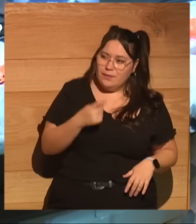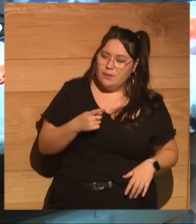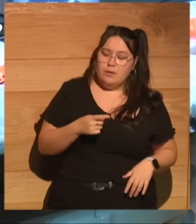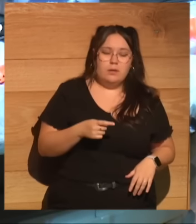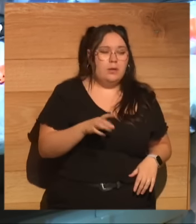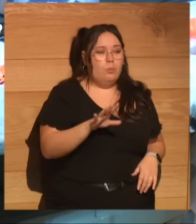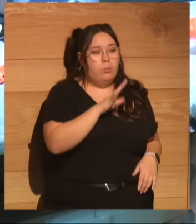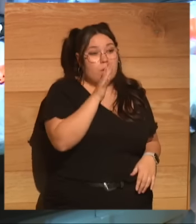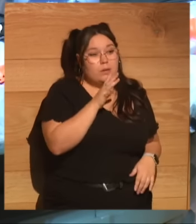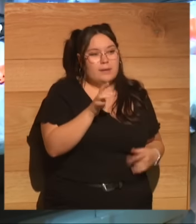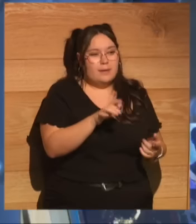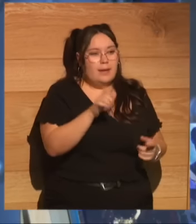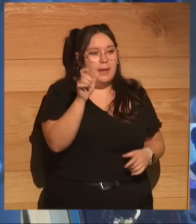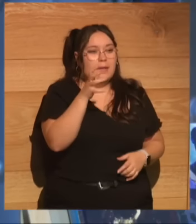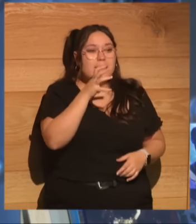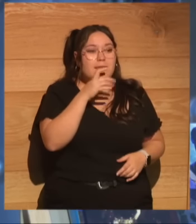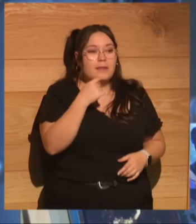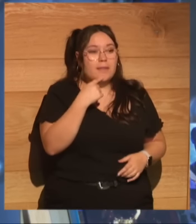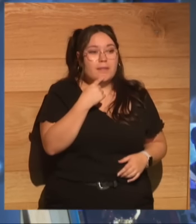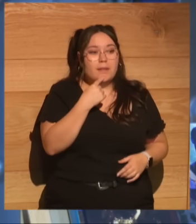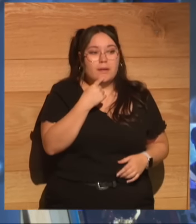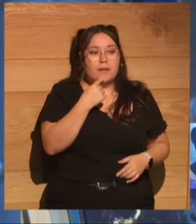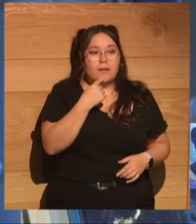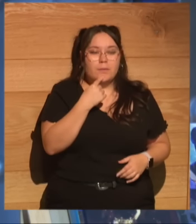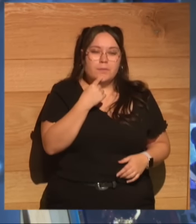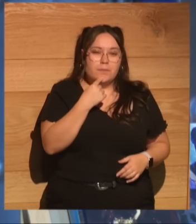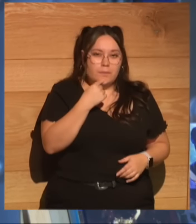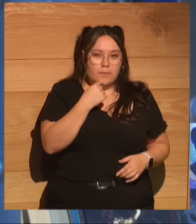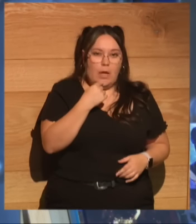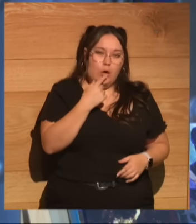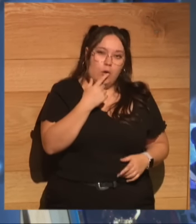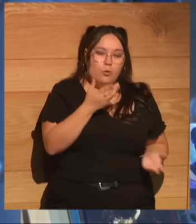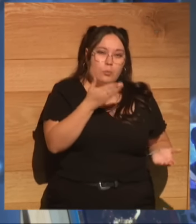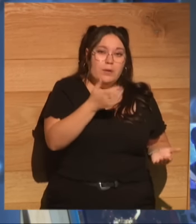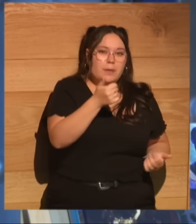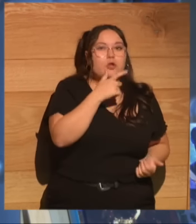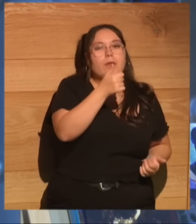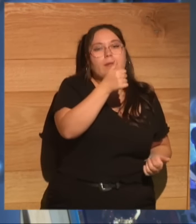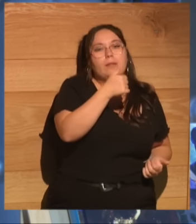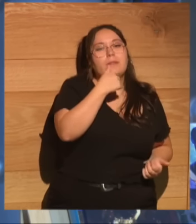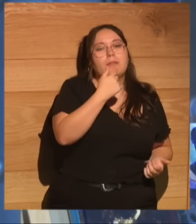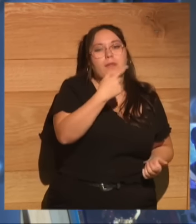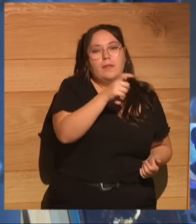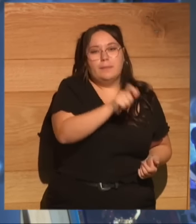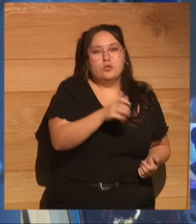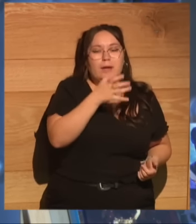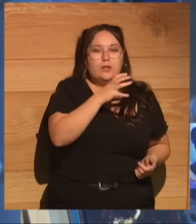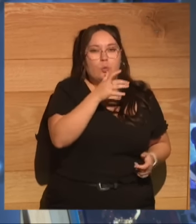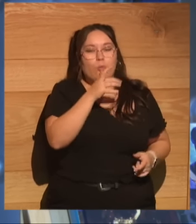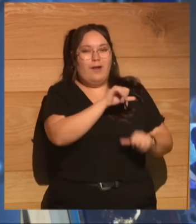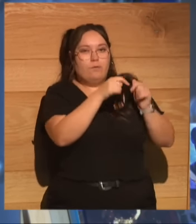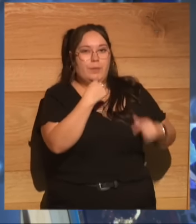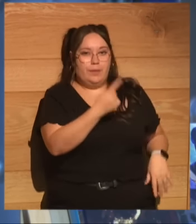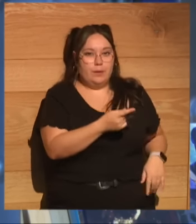eso generalmente las críticas hablan mucho más del crítico que de la obra que analizan. Es prácticamente un clásico. Y uno no